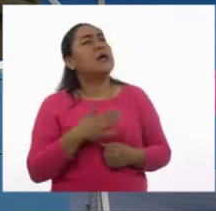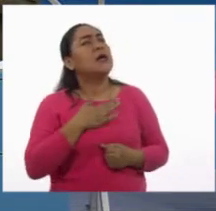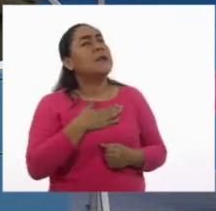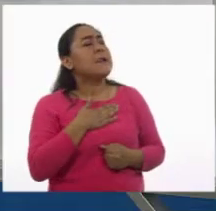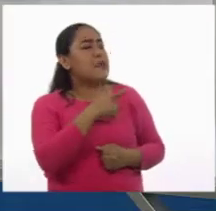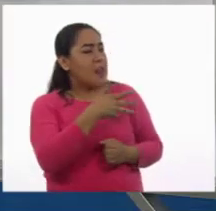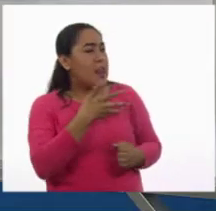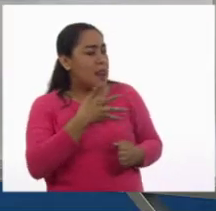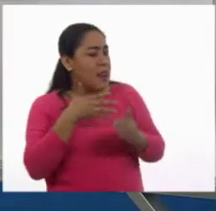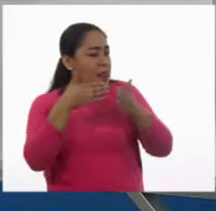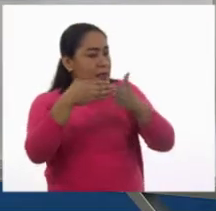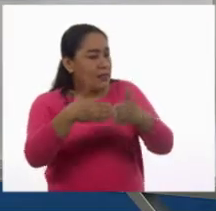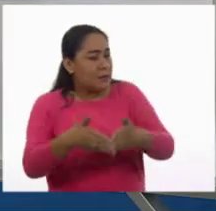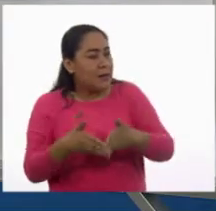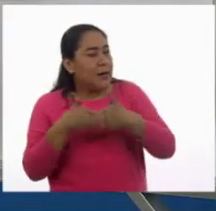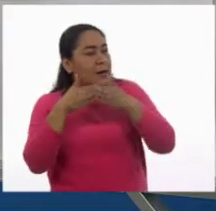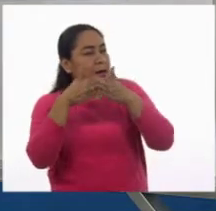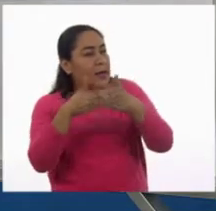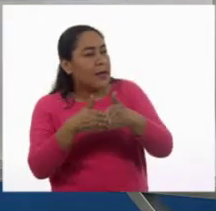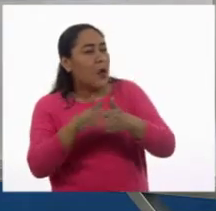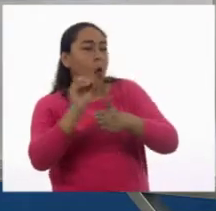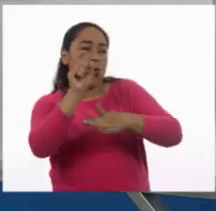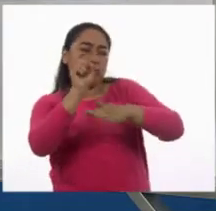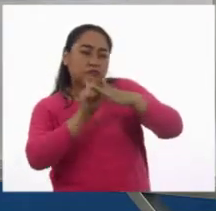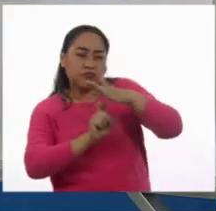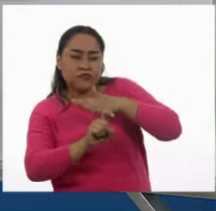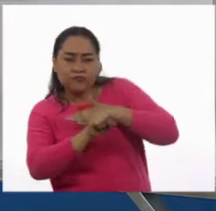una navecita en el